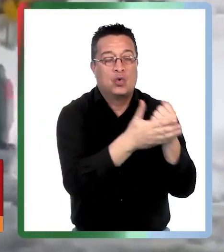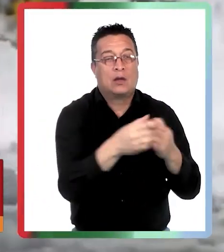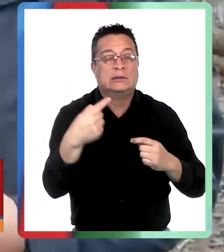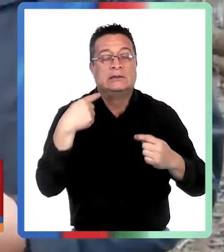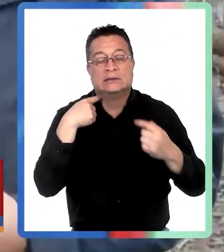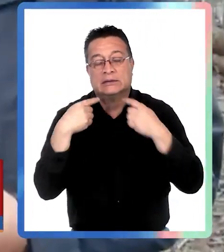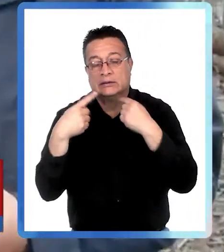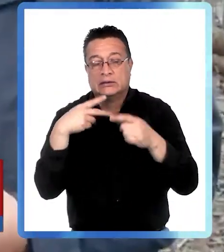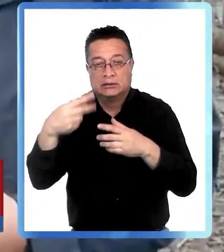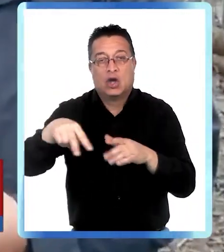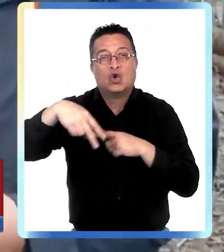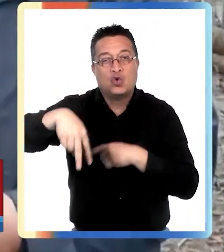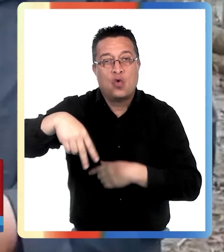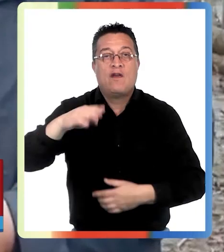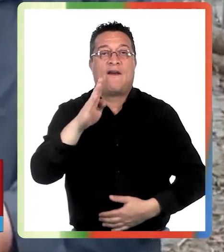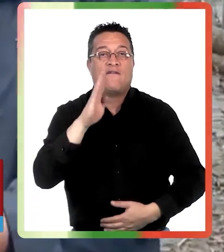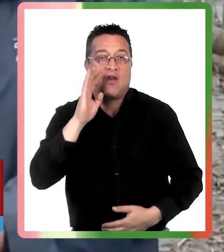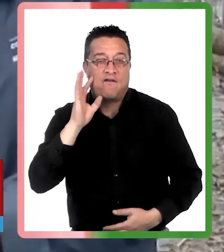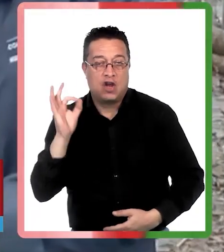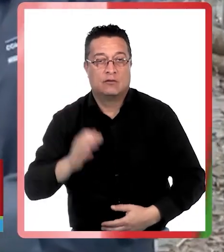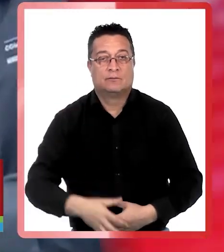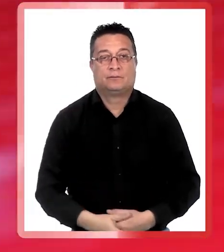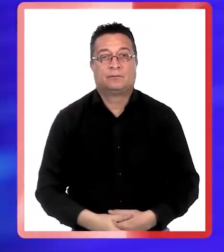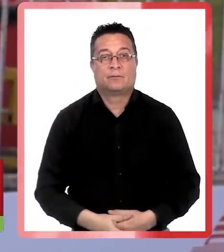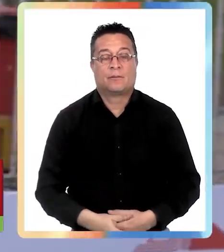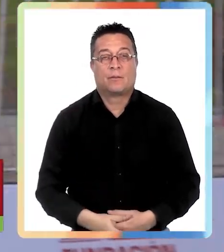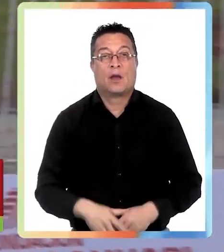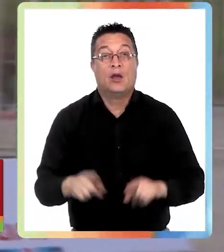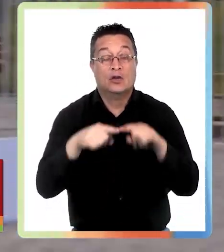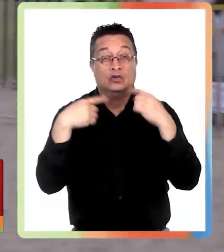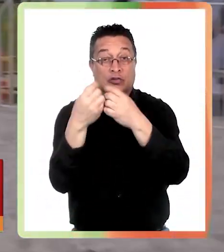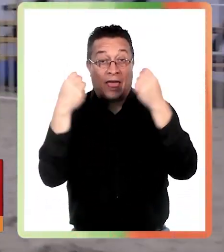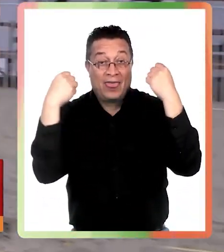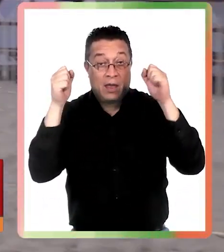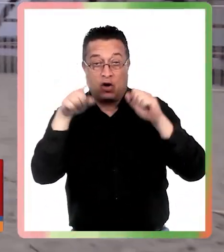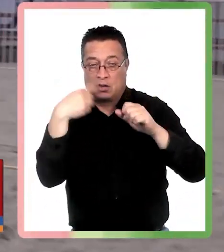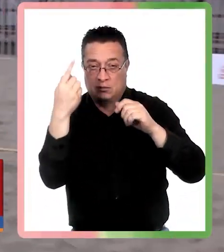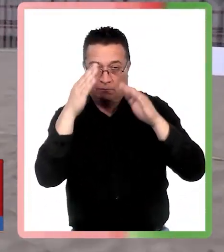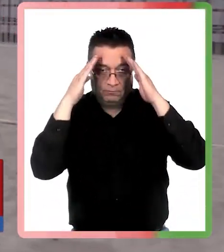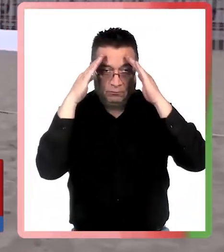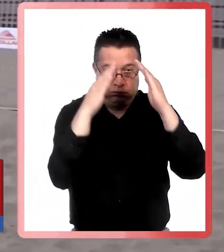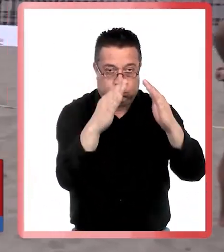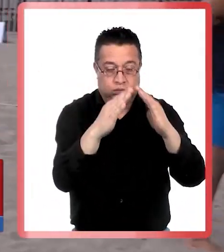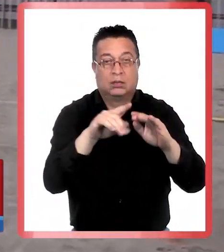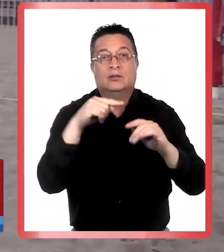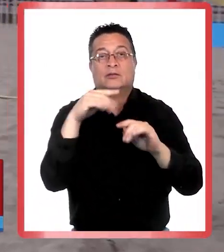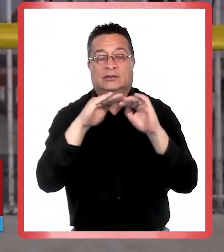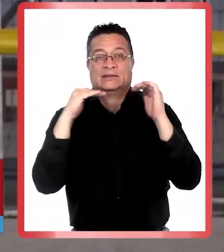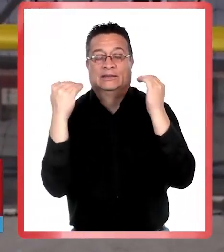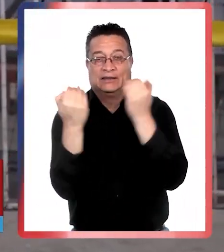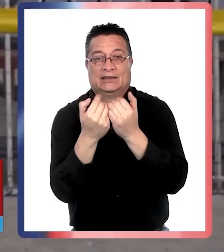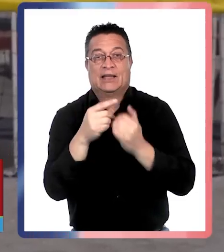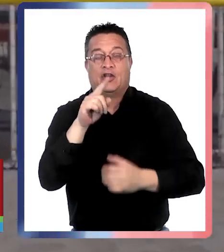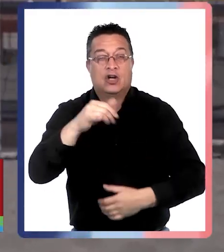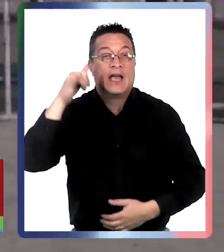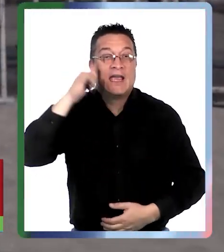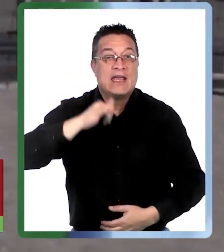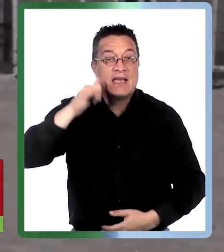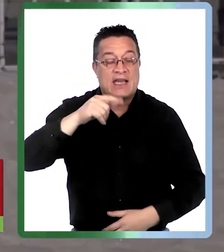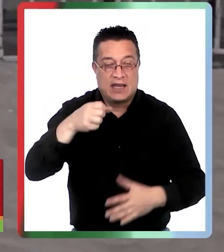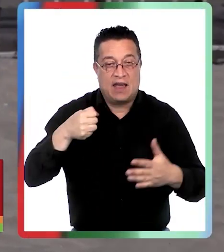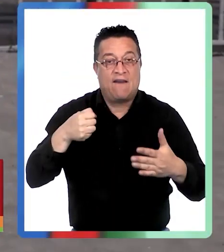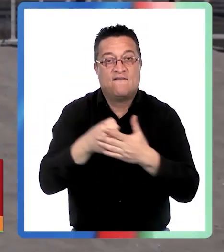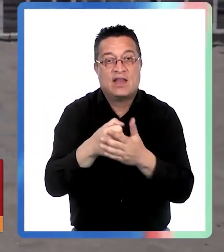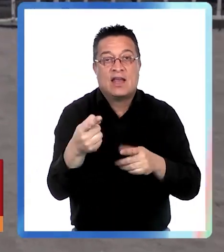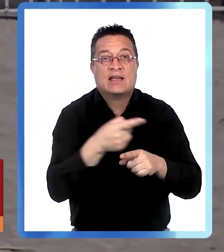los damnificados de la región del new y el Mundo Deportivo focalizará su atención en el estadio arena cavancha de